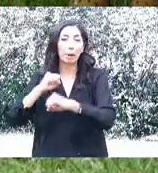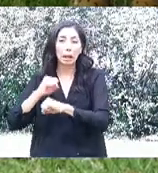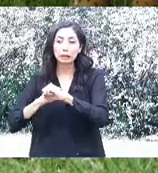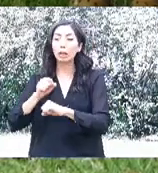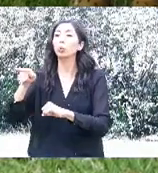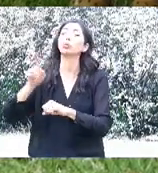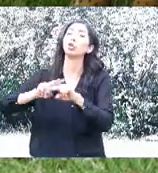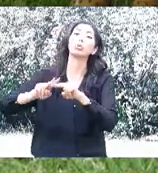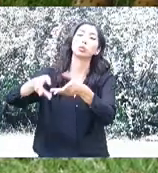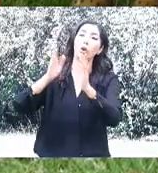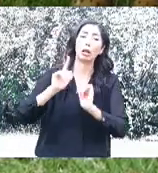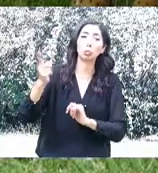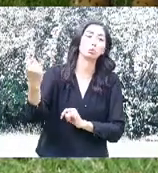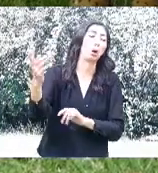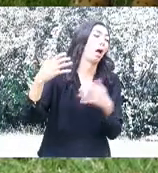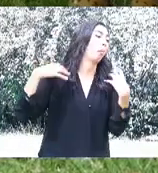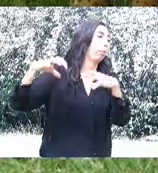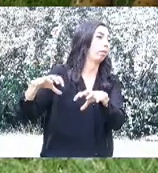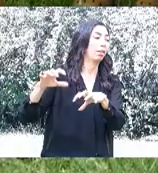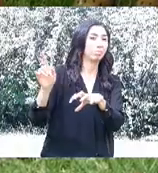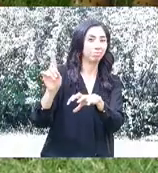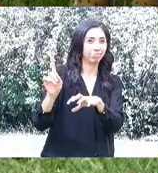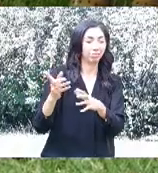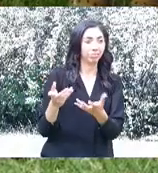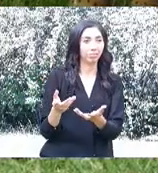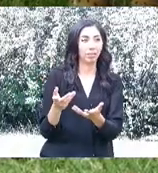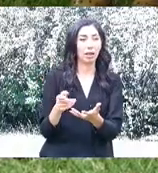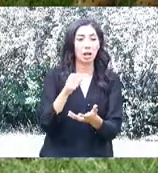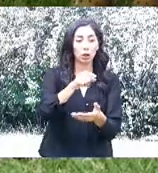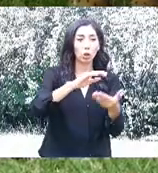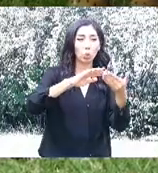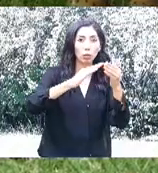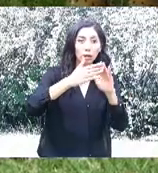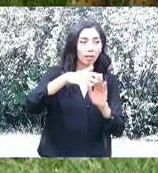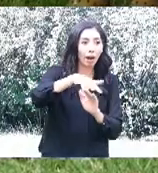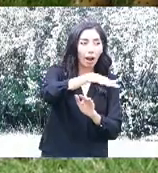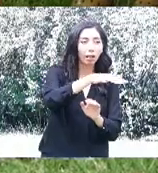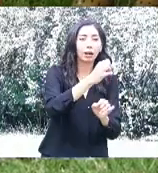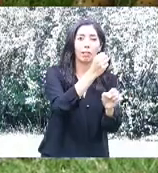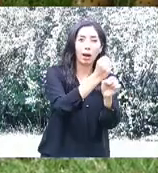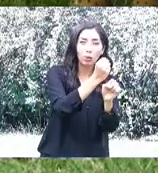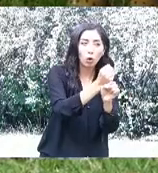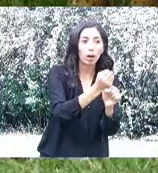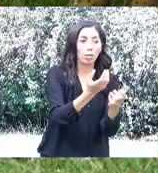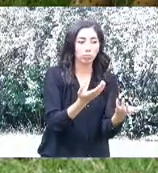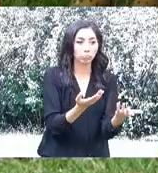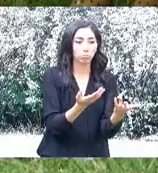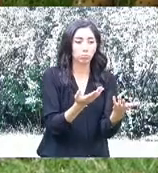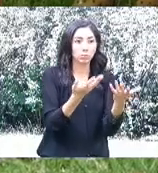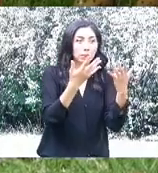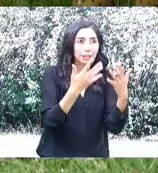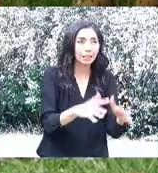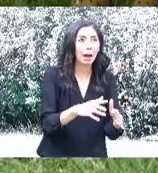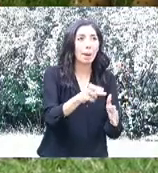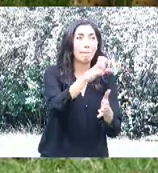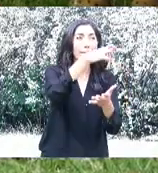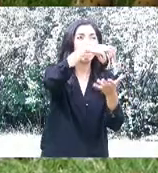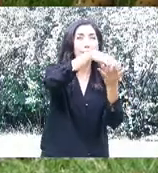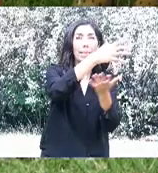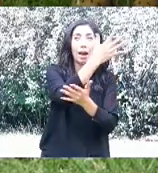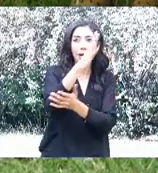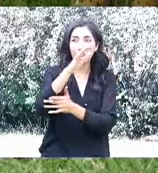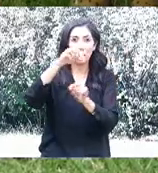resuelva el tema no entonces creo que eso y por lo tanto a esa comunidad Esos trabajadores son maestros ya el parque ya el el